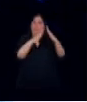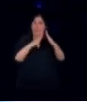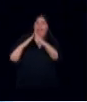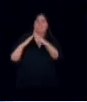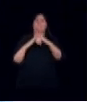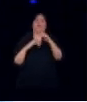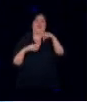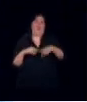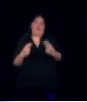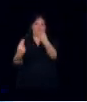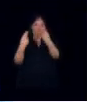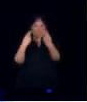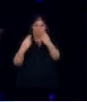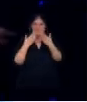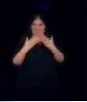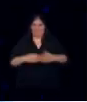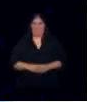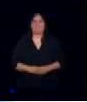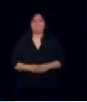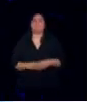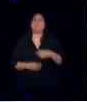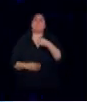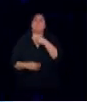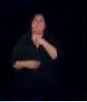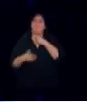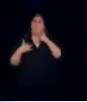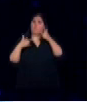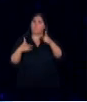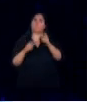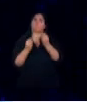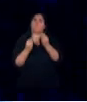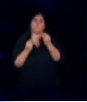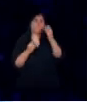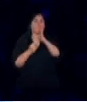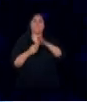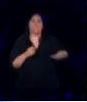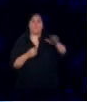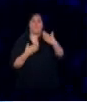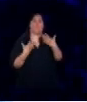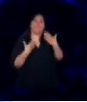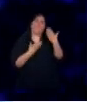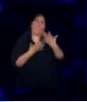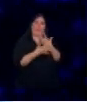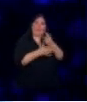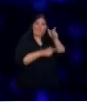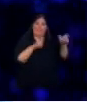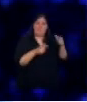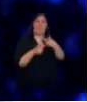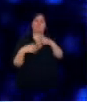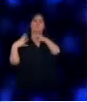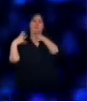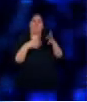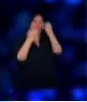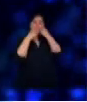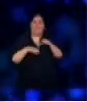estamos atravesando y que se agudiza en estos últimos días de campaña es producto de las declaraciones irresponsables y temerarias de algún candidato, pero también de la